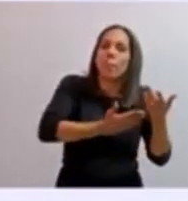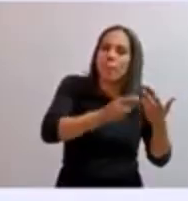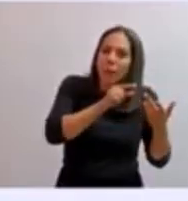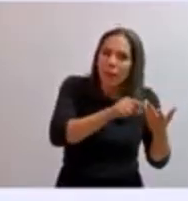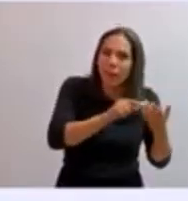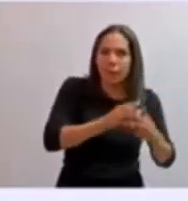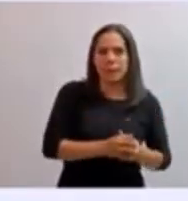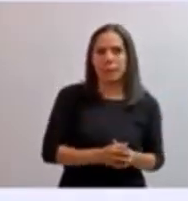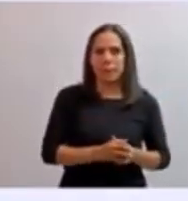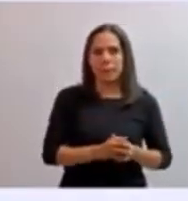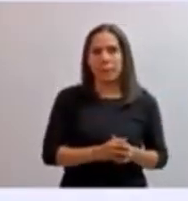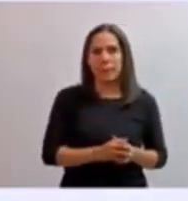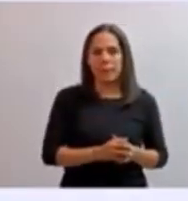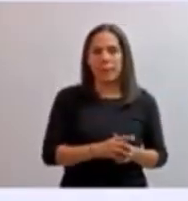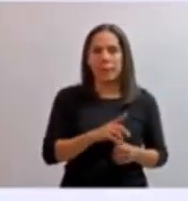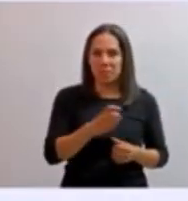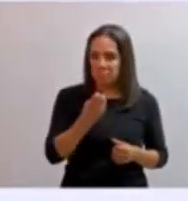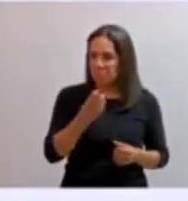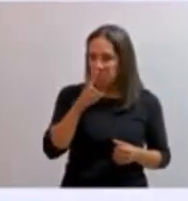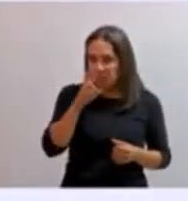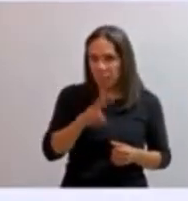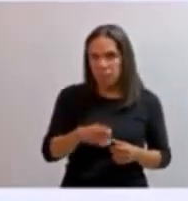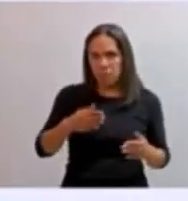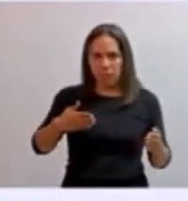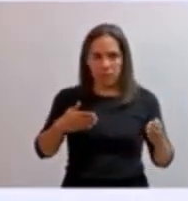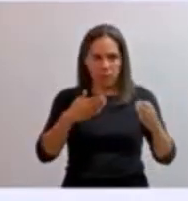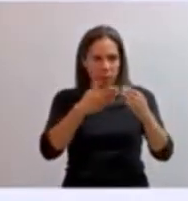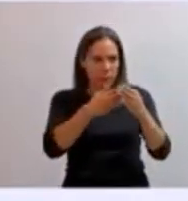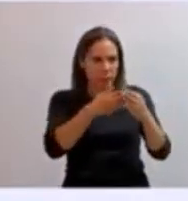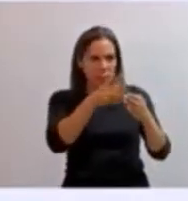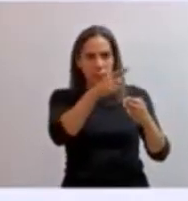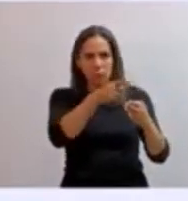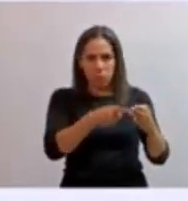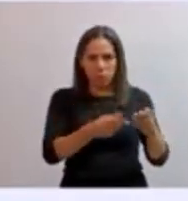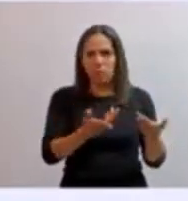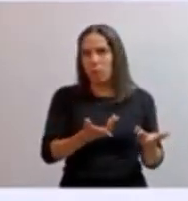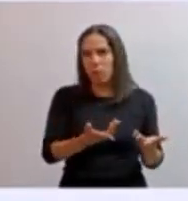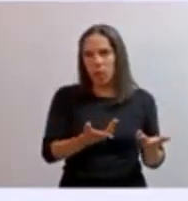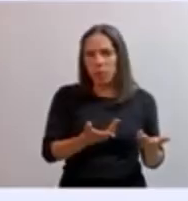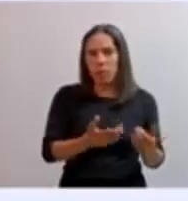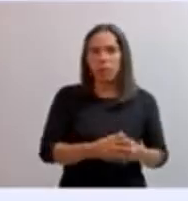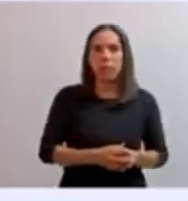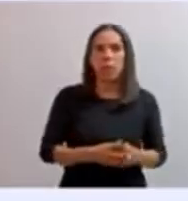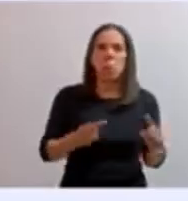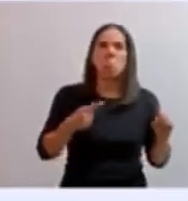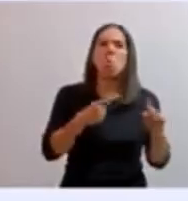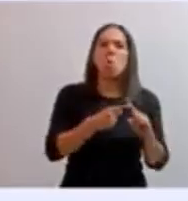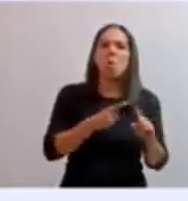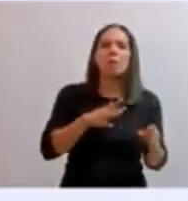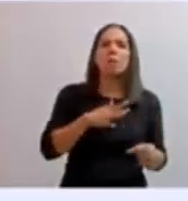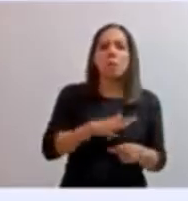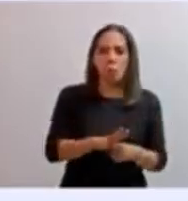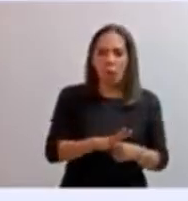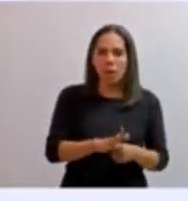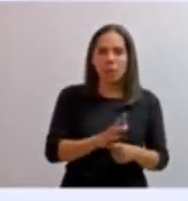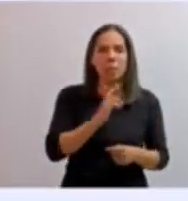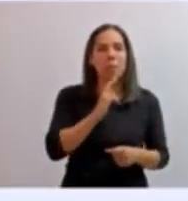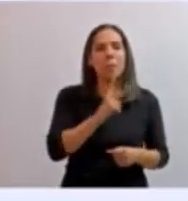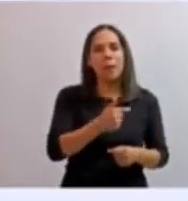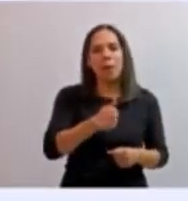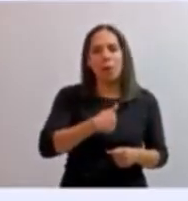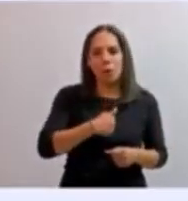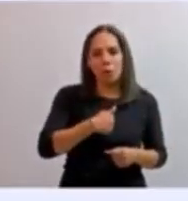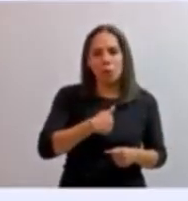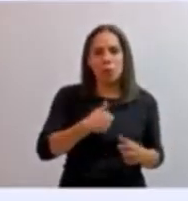ese mirar hacia un horizonte que siempre va a ser el mejorar nuestra práctica. Entonces, es importante, no